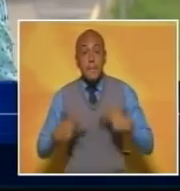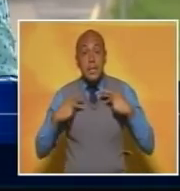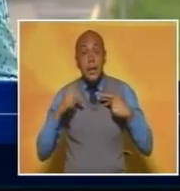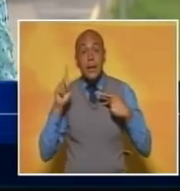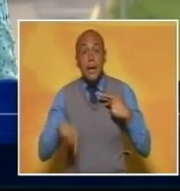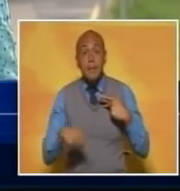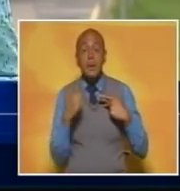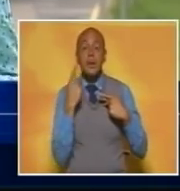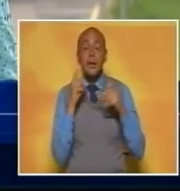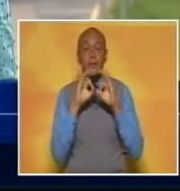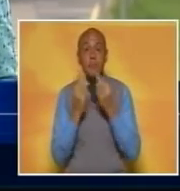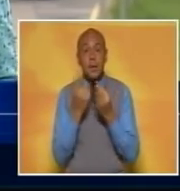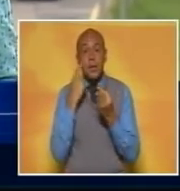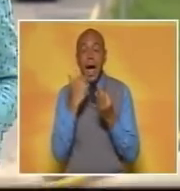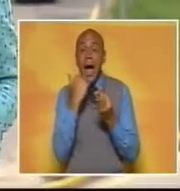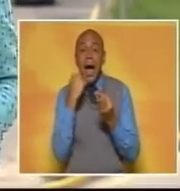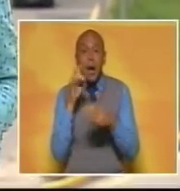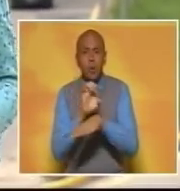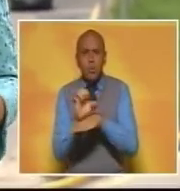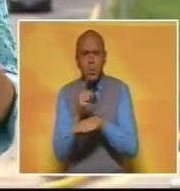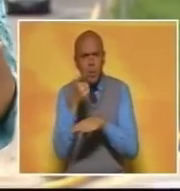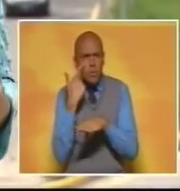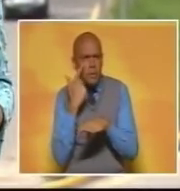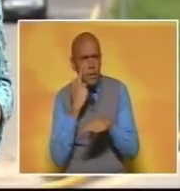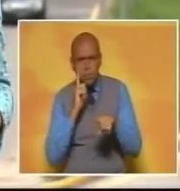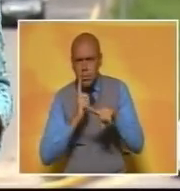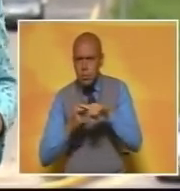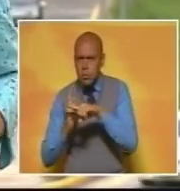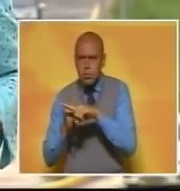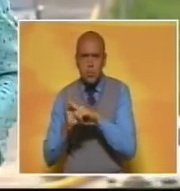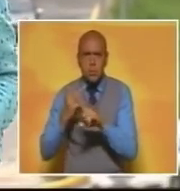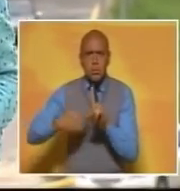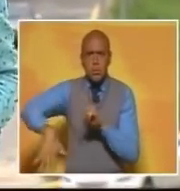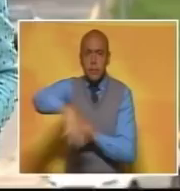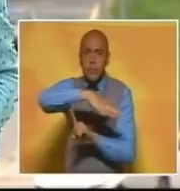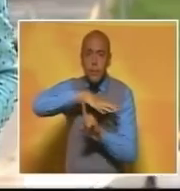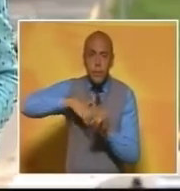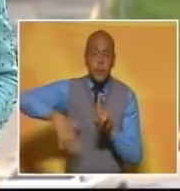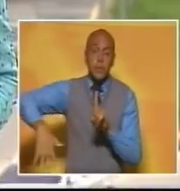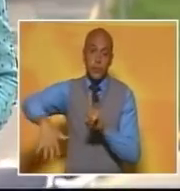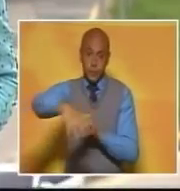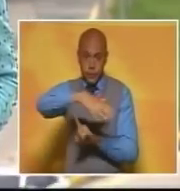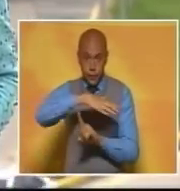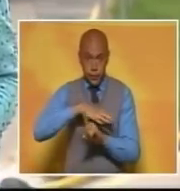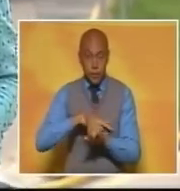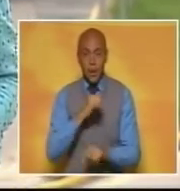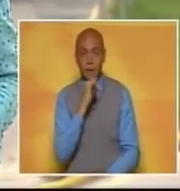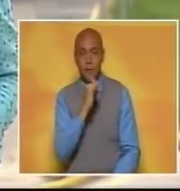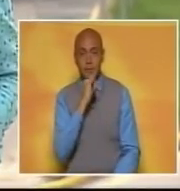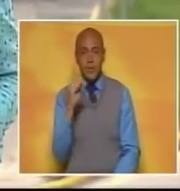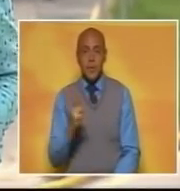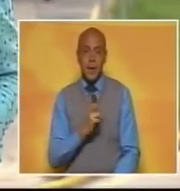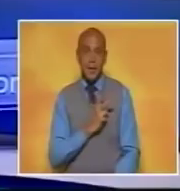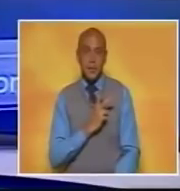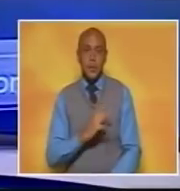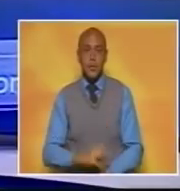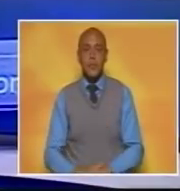a todas las señales de alarma que se pueden presentar con las personas que están en nuestro entorno. Maoli Aldana, Noticiero